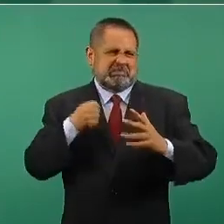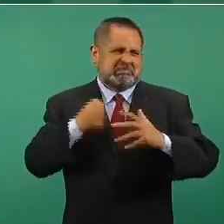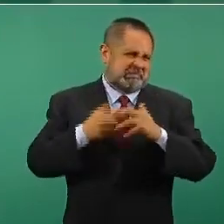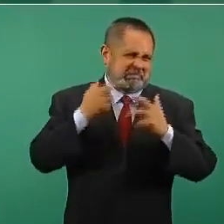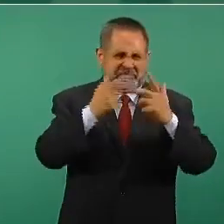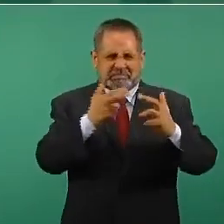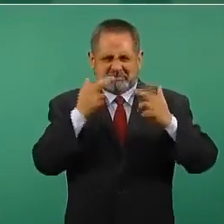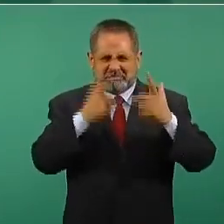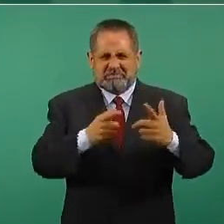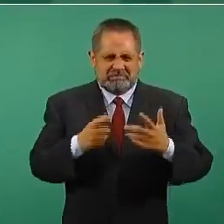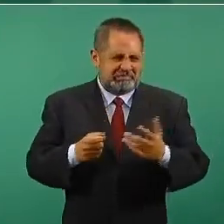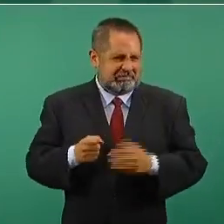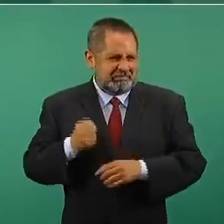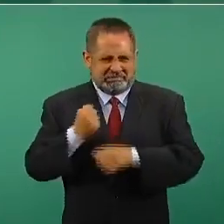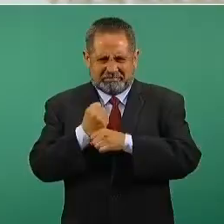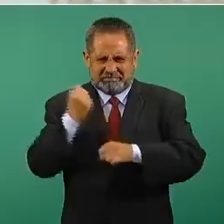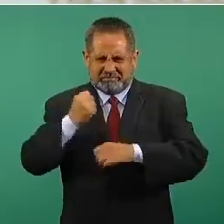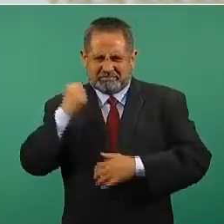y marro,